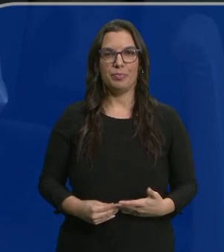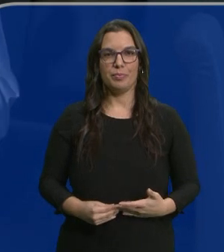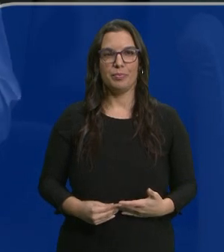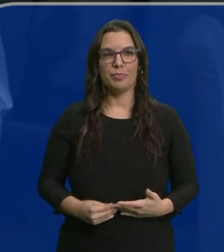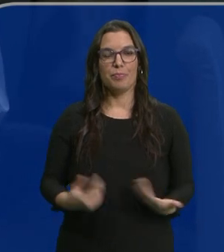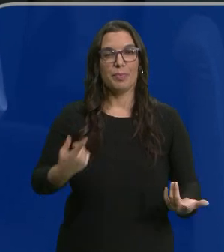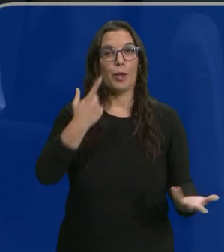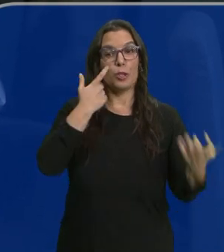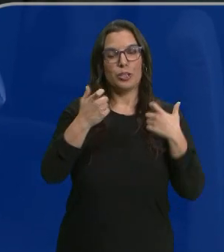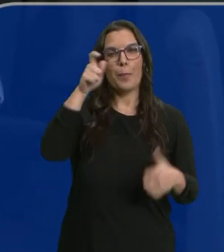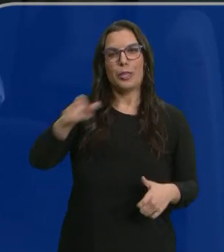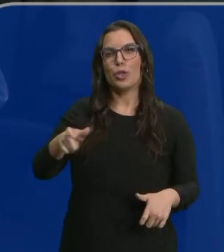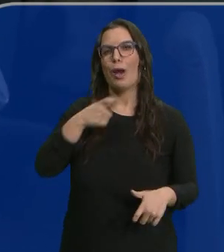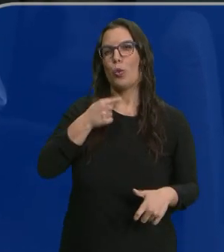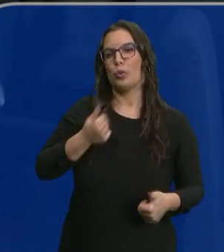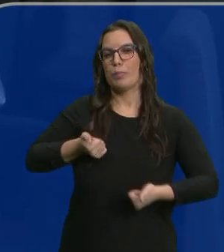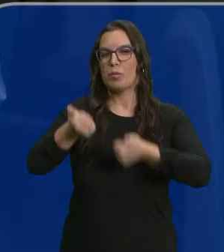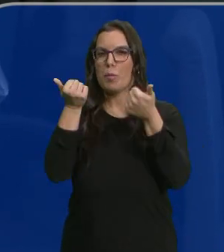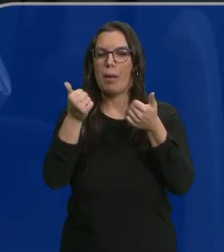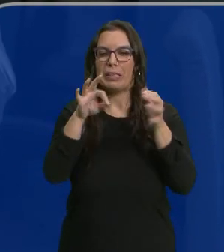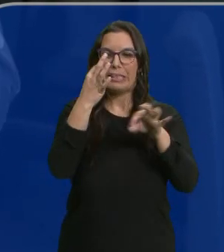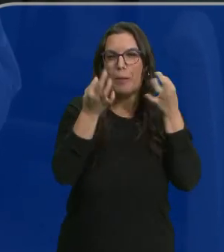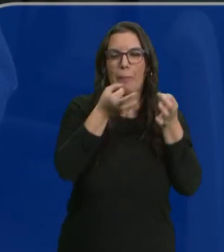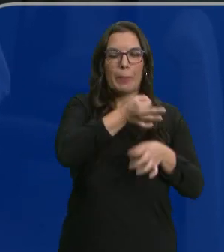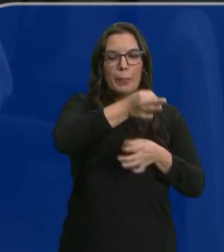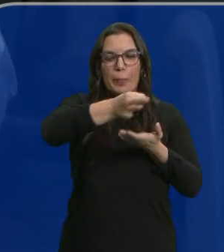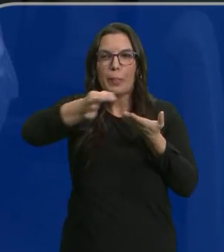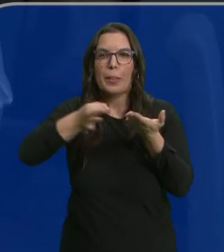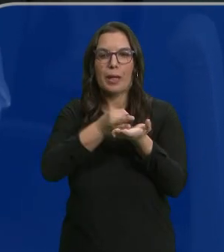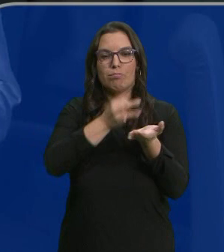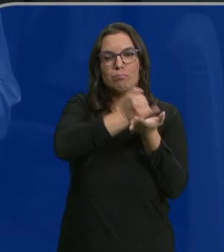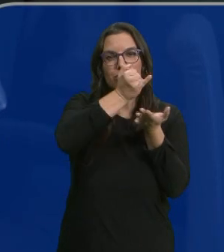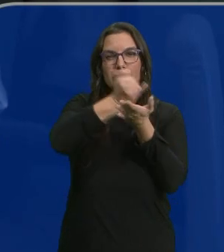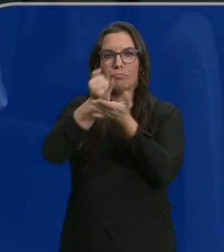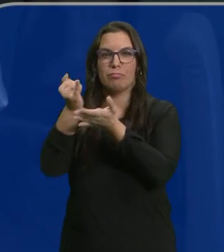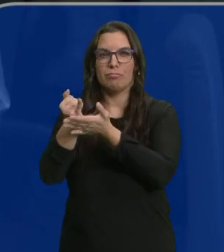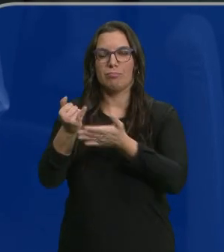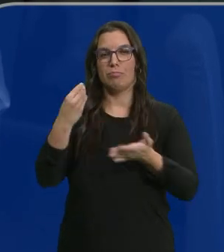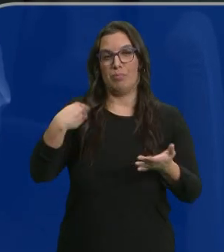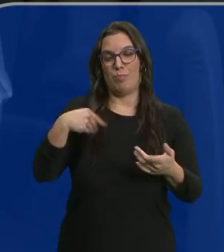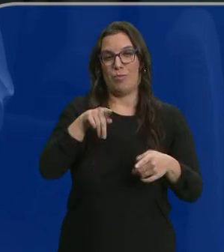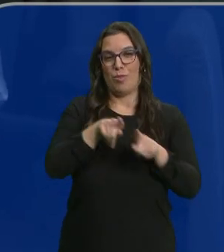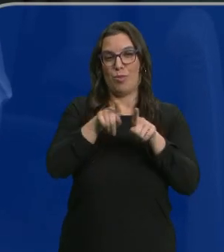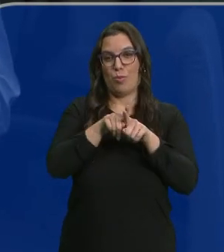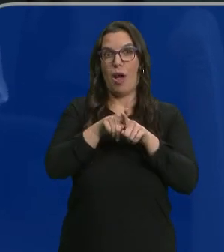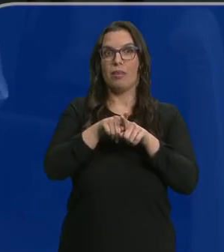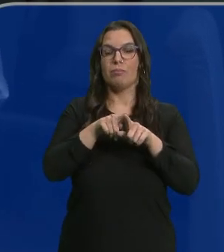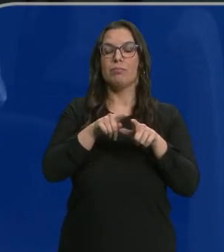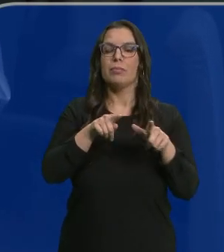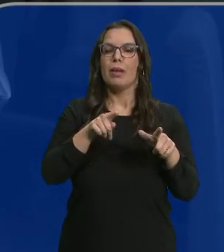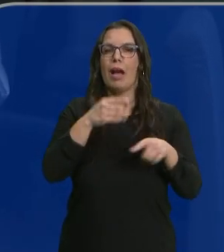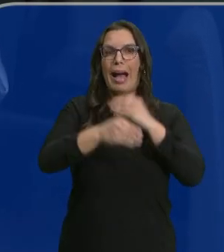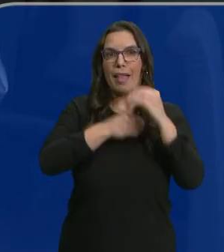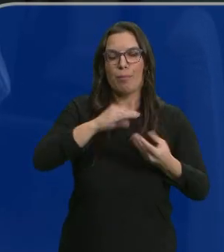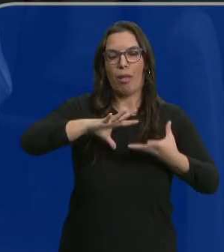Notas cada vez más que a la gente le gusta comer pues pequeñas tapas, pequeños petiscos, que es como llamamos en Portugal, y cada vez más estamos